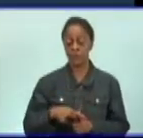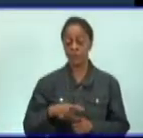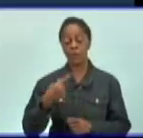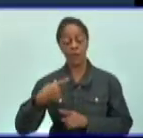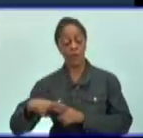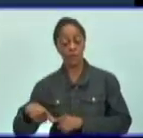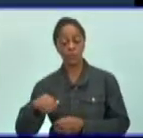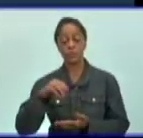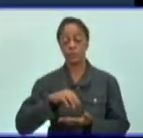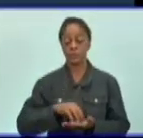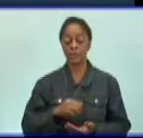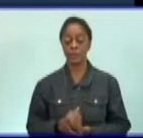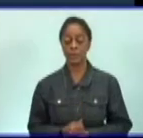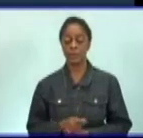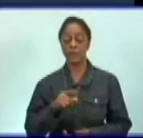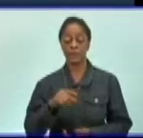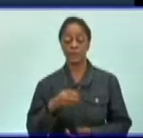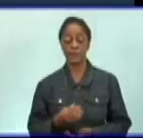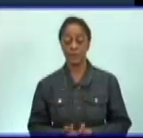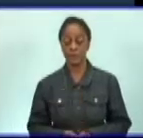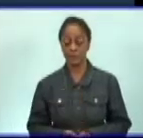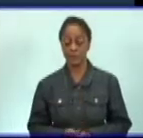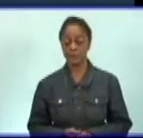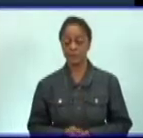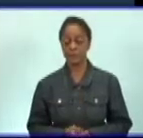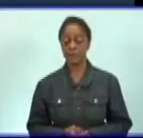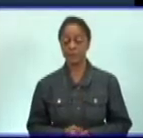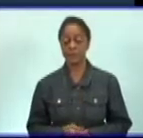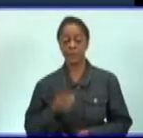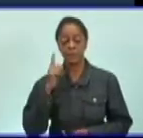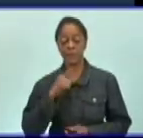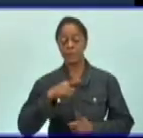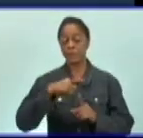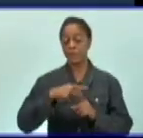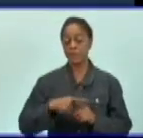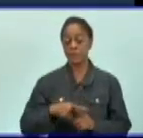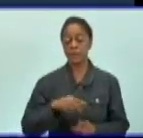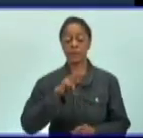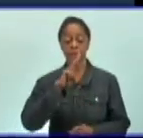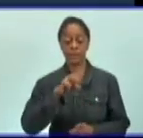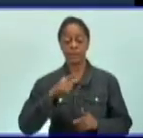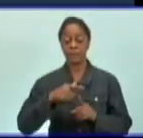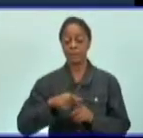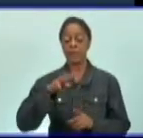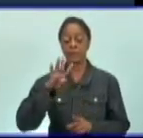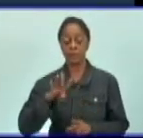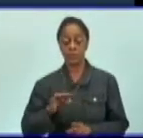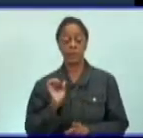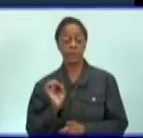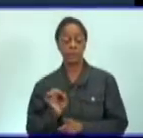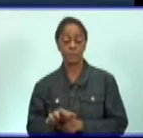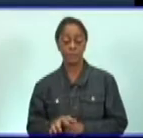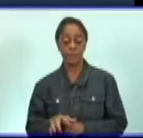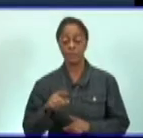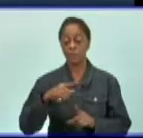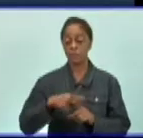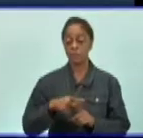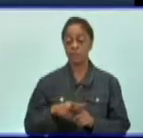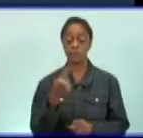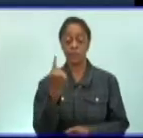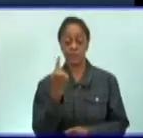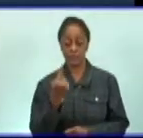lugar. En este caso, vamos a adicionar 3 más 4, pero comenzamos adicionando el